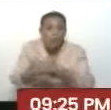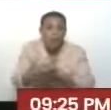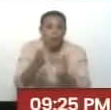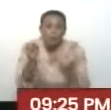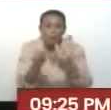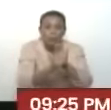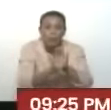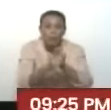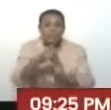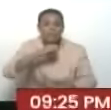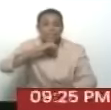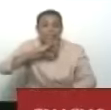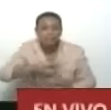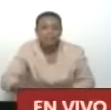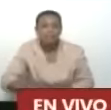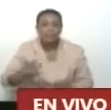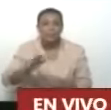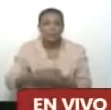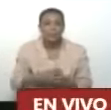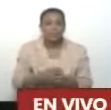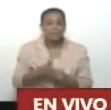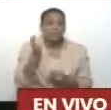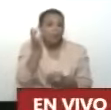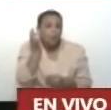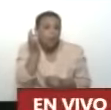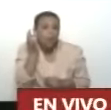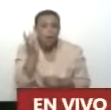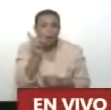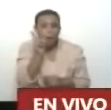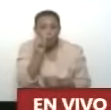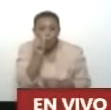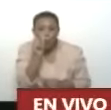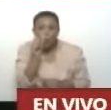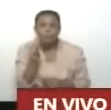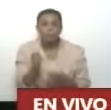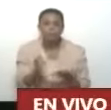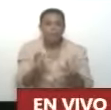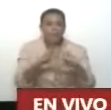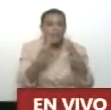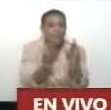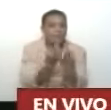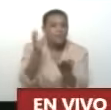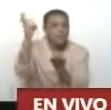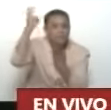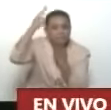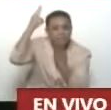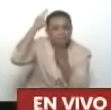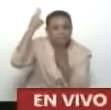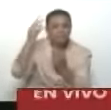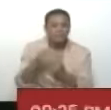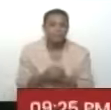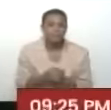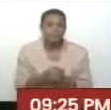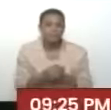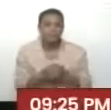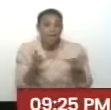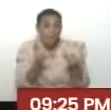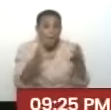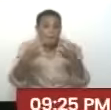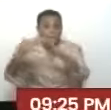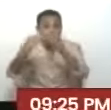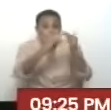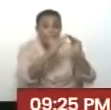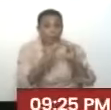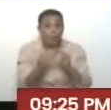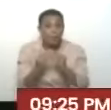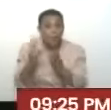símbolos icónicos. Sí. De la mujer guarao, de la mujer indígena, de la familia indígena. El pueblo indígena